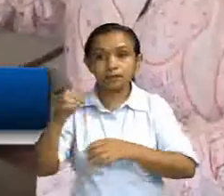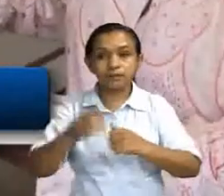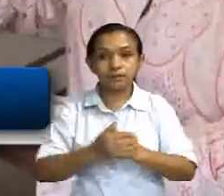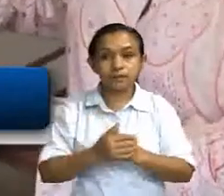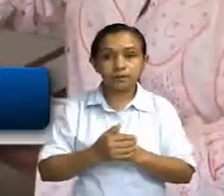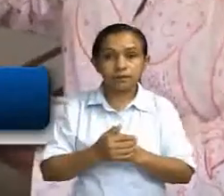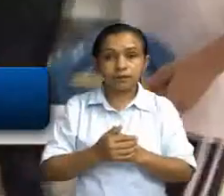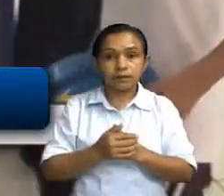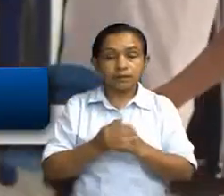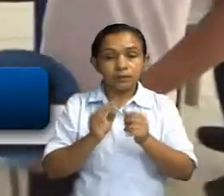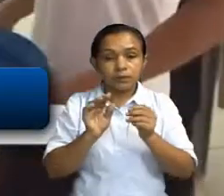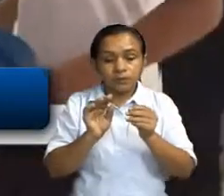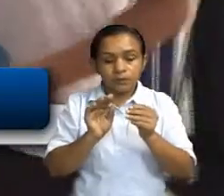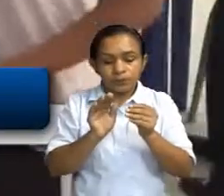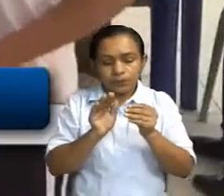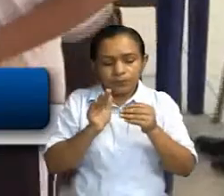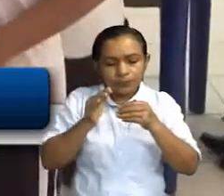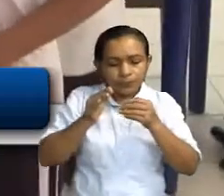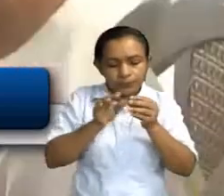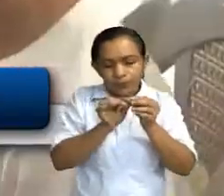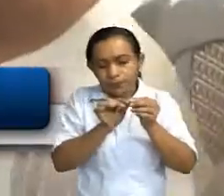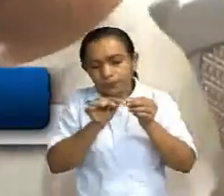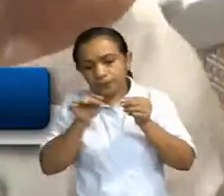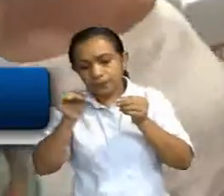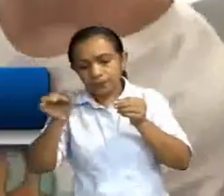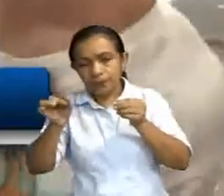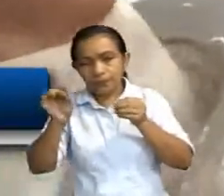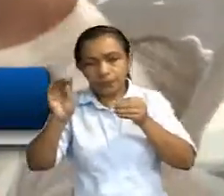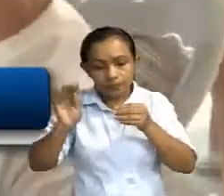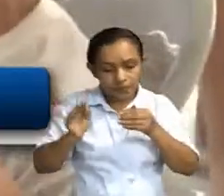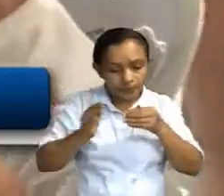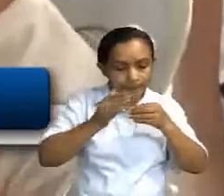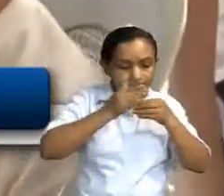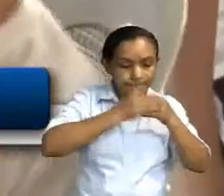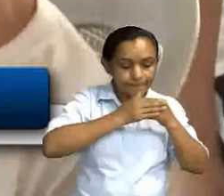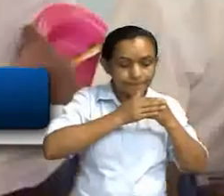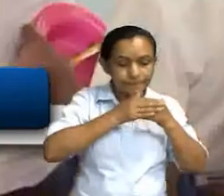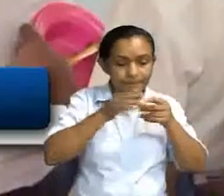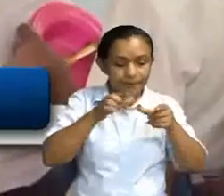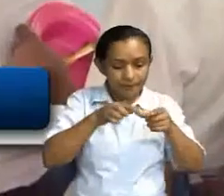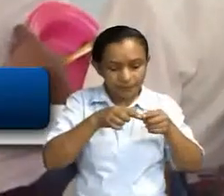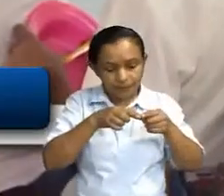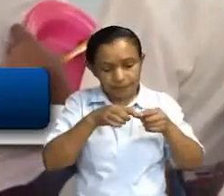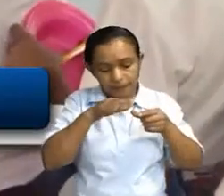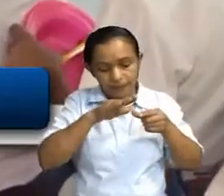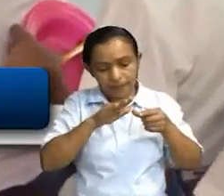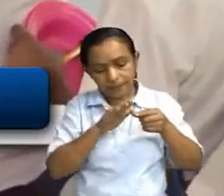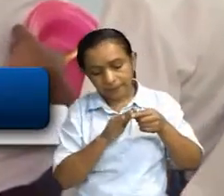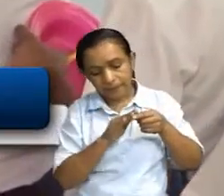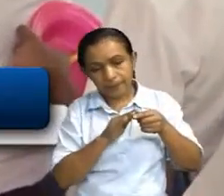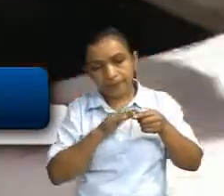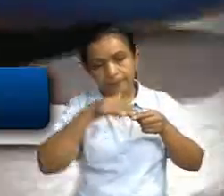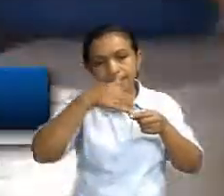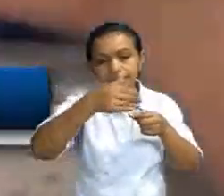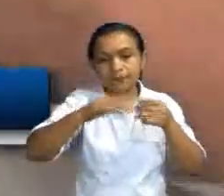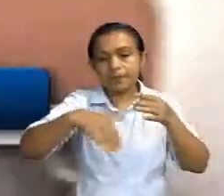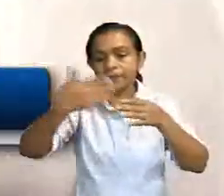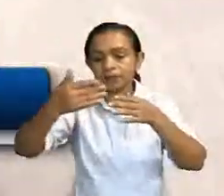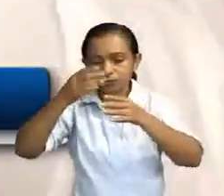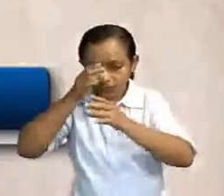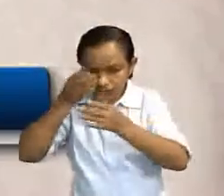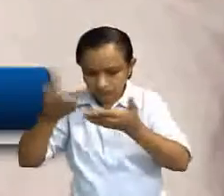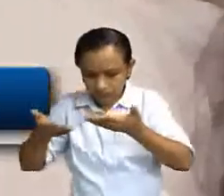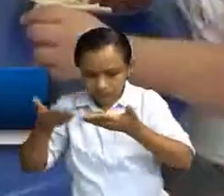es una tira como adhesiva, se adhiere al área perianal y luego se va a hacer el estudio a